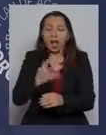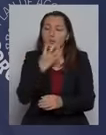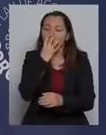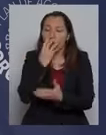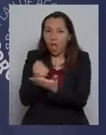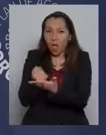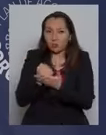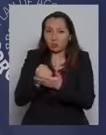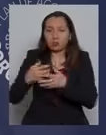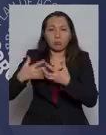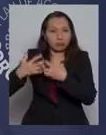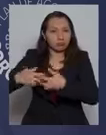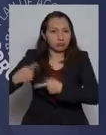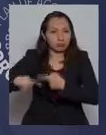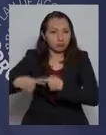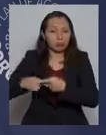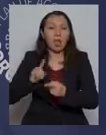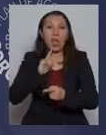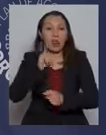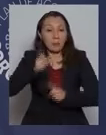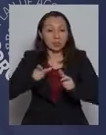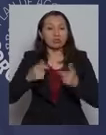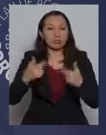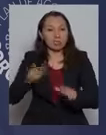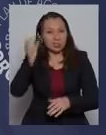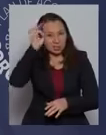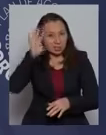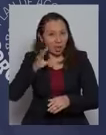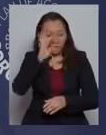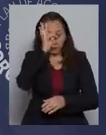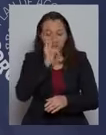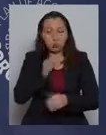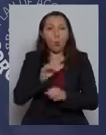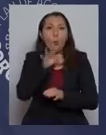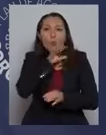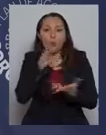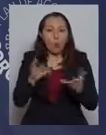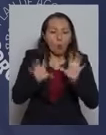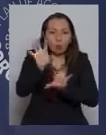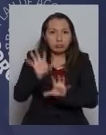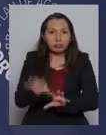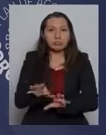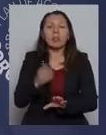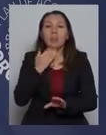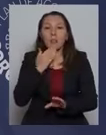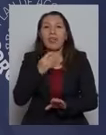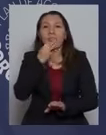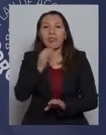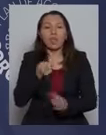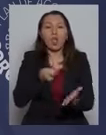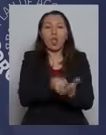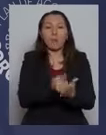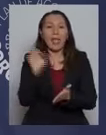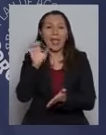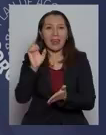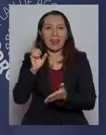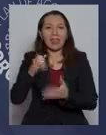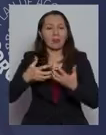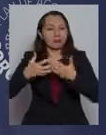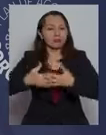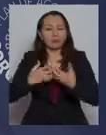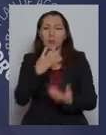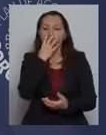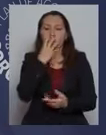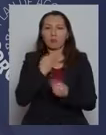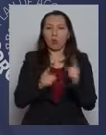hay personal preparado para operarlo. Y además, una última cosa, perdón que me extienda, el presidente dijo que se compraron en enero los ventiladores y el medio de